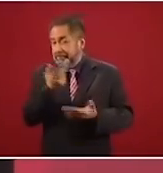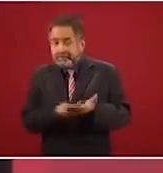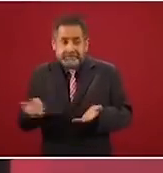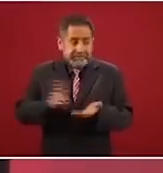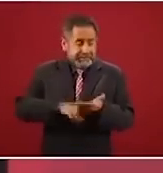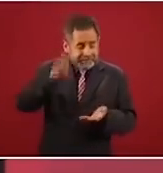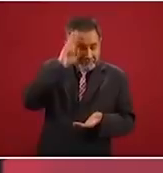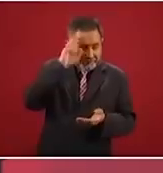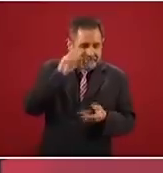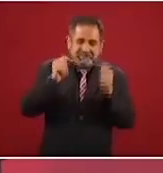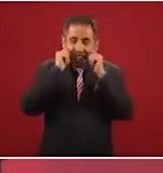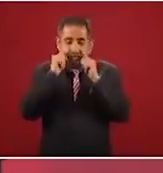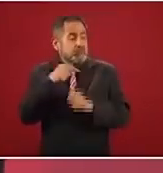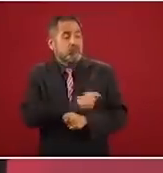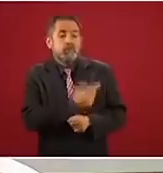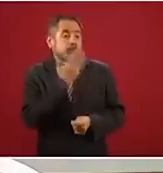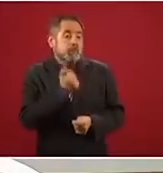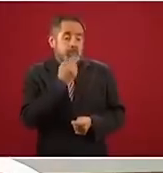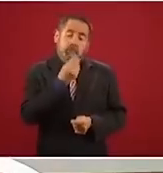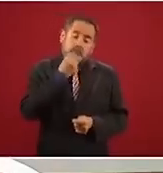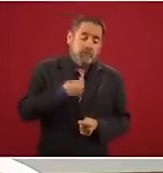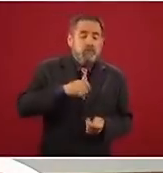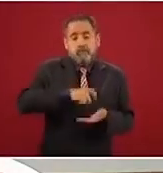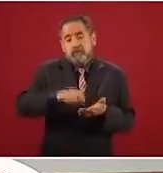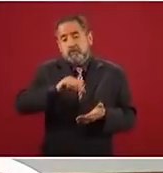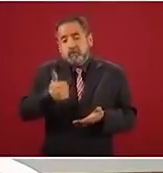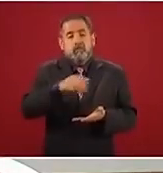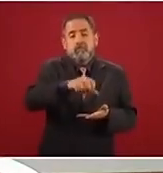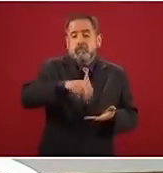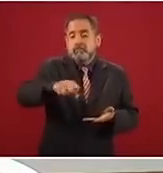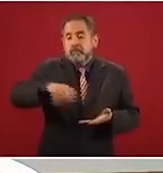veces más caro. Sí. Entonces,